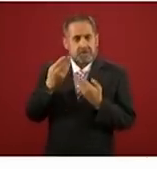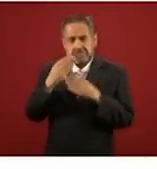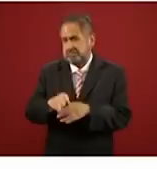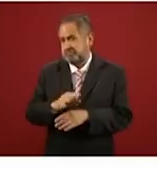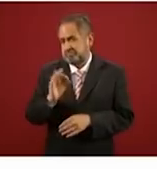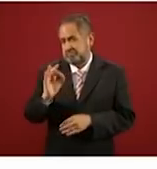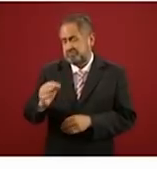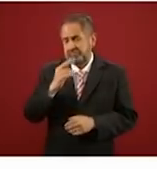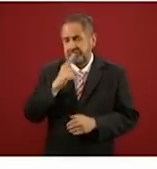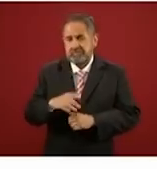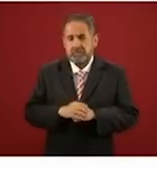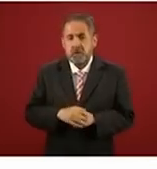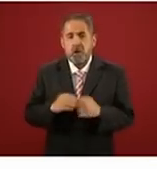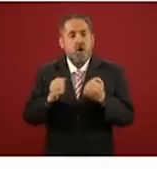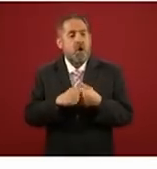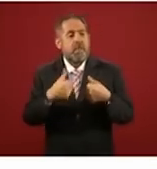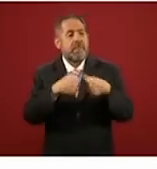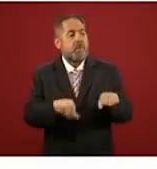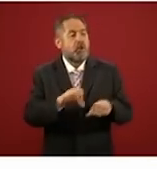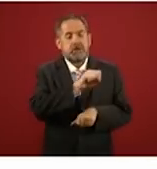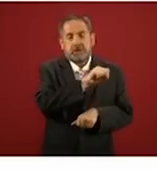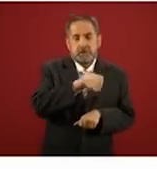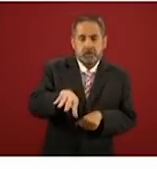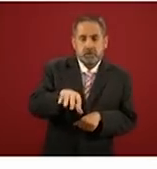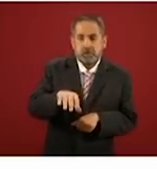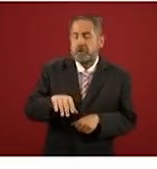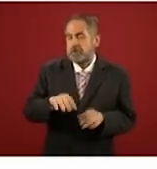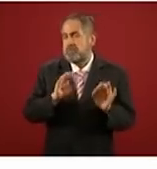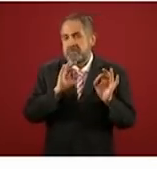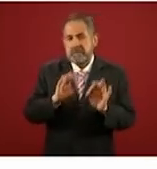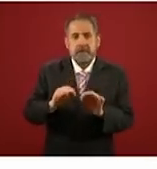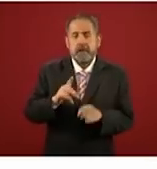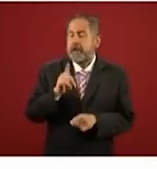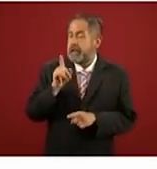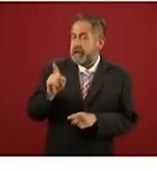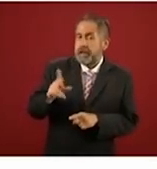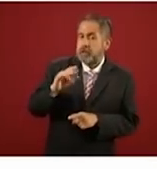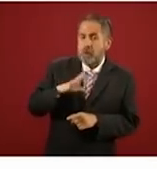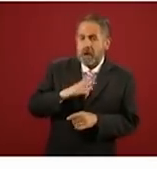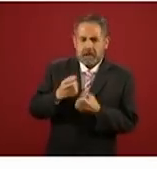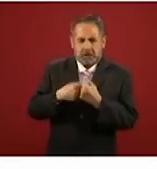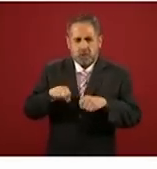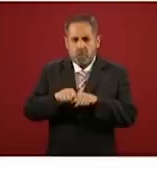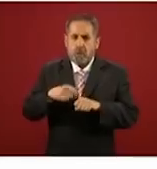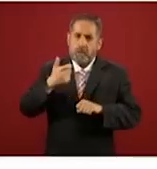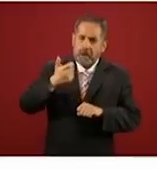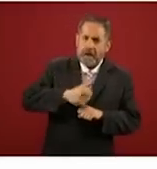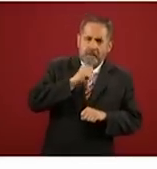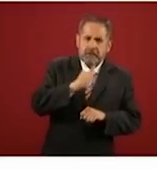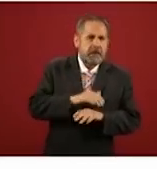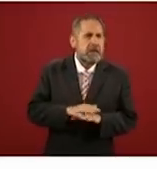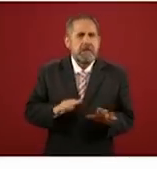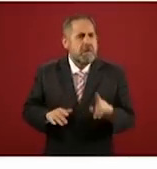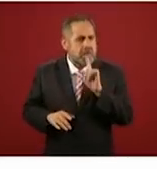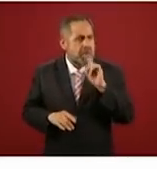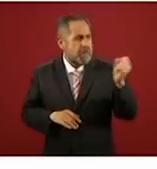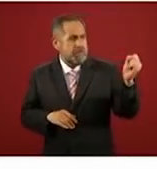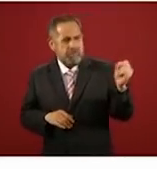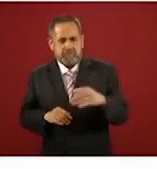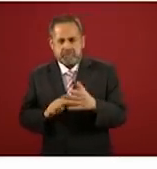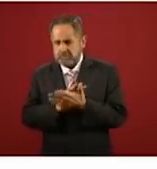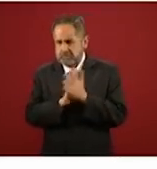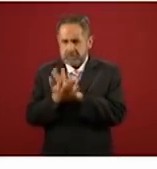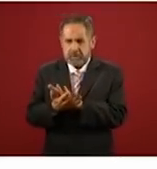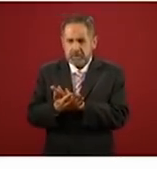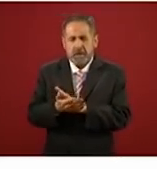servicios a través de depósito a cuenta no cuenta con ningún tipo de seguro el promedio del tipo de